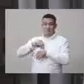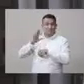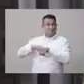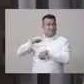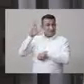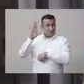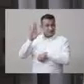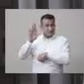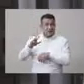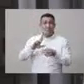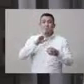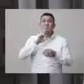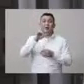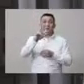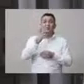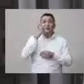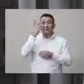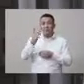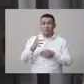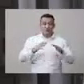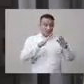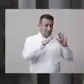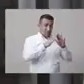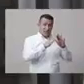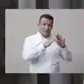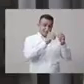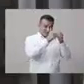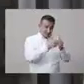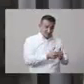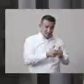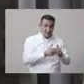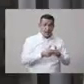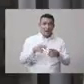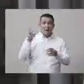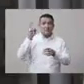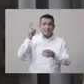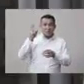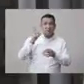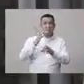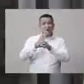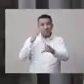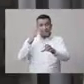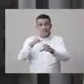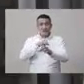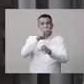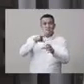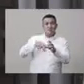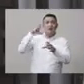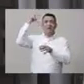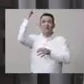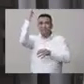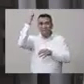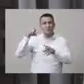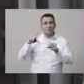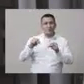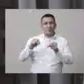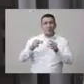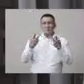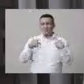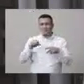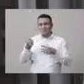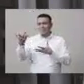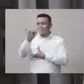salga a la calle, que no use transporte público ni que esté en contacto con otras personas o trabajadores del sector salud.